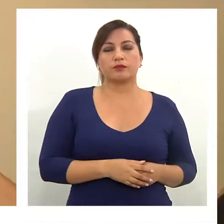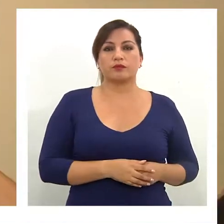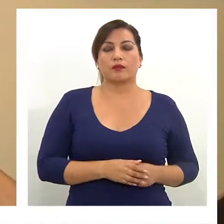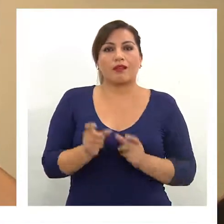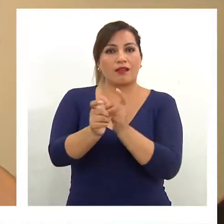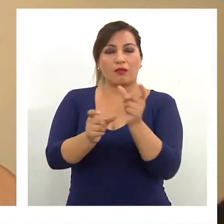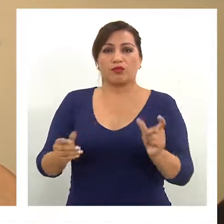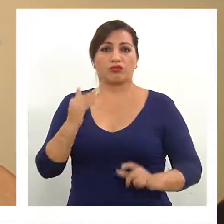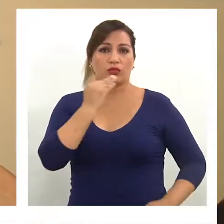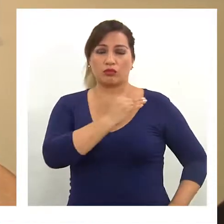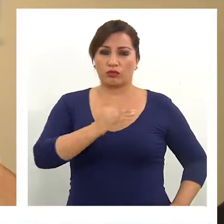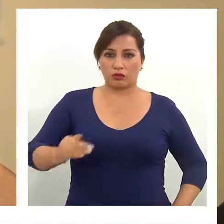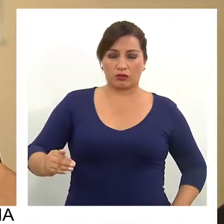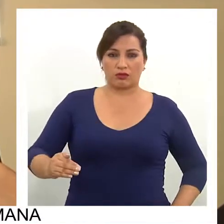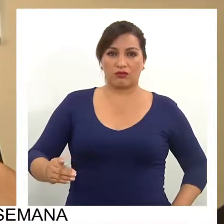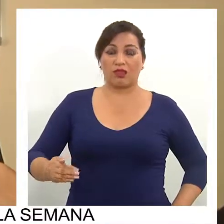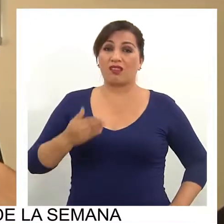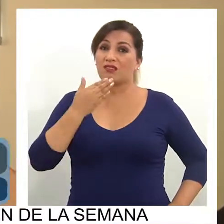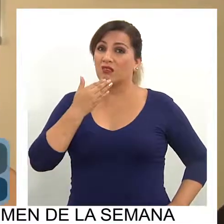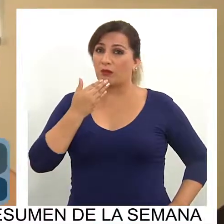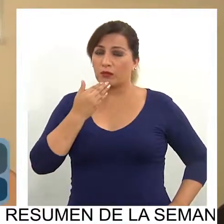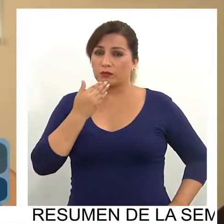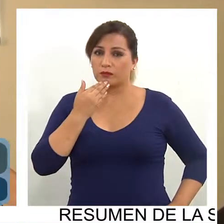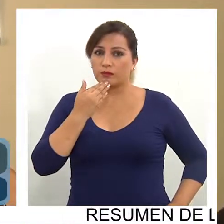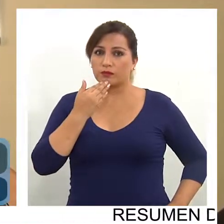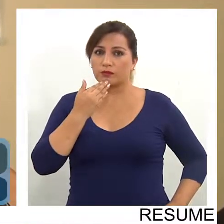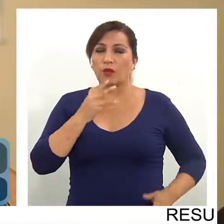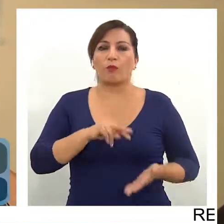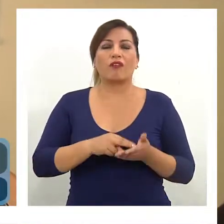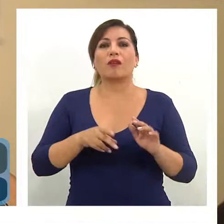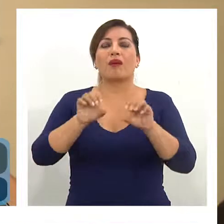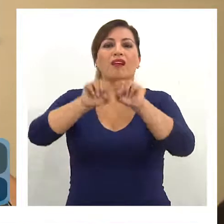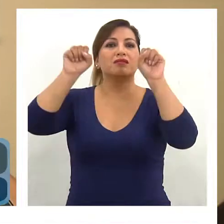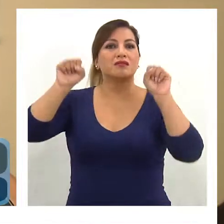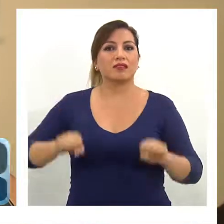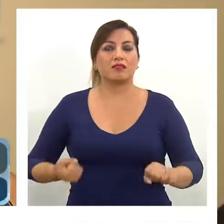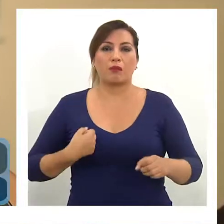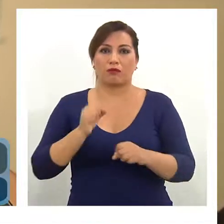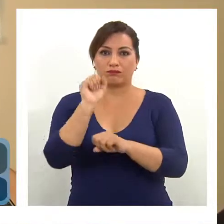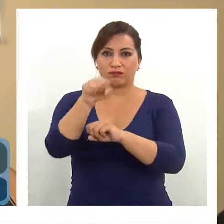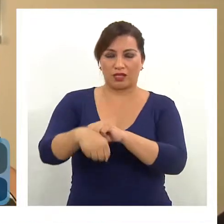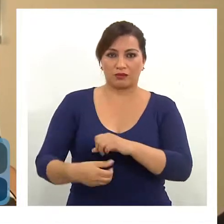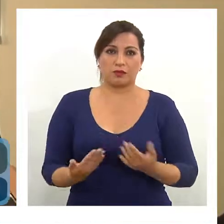Las personas, los niños, se han visto también afectados por este sistema de admisión escolar.